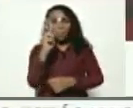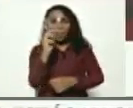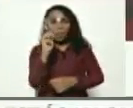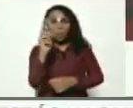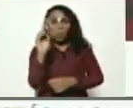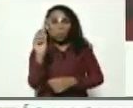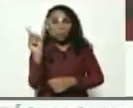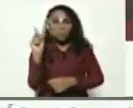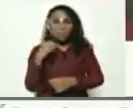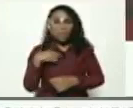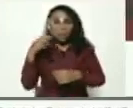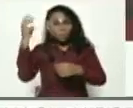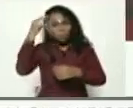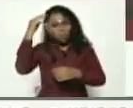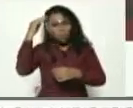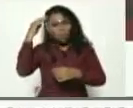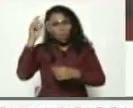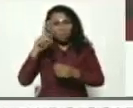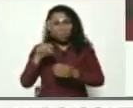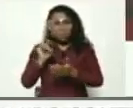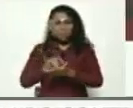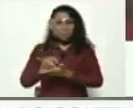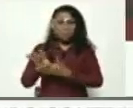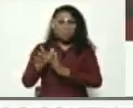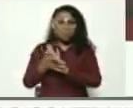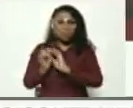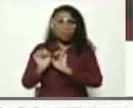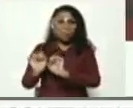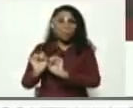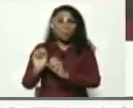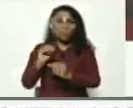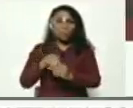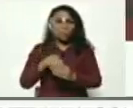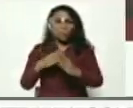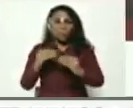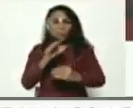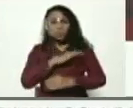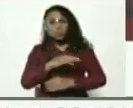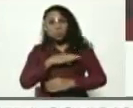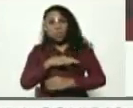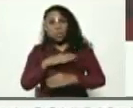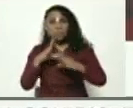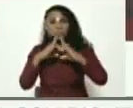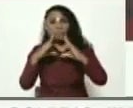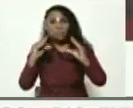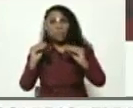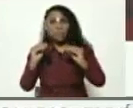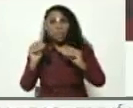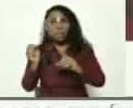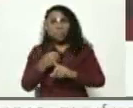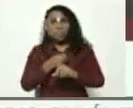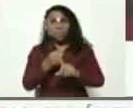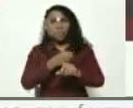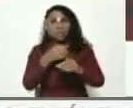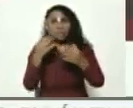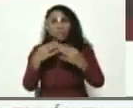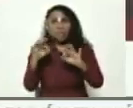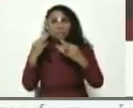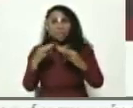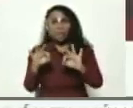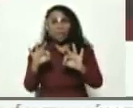opresiva y excluyente ha penetrado toda la sociedad. La discriminación se ha